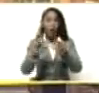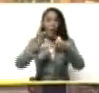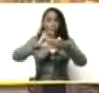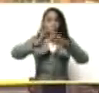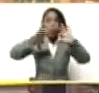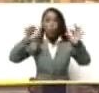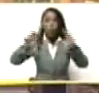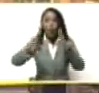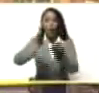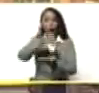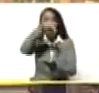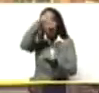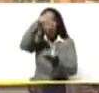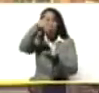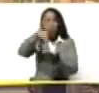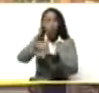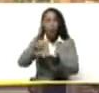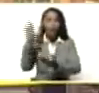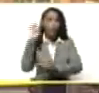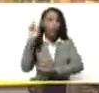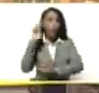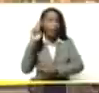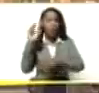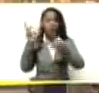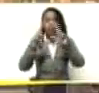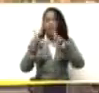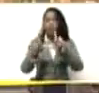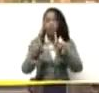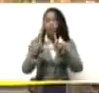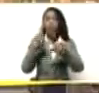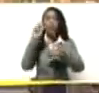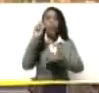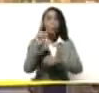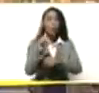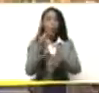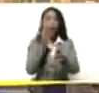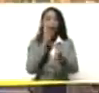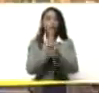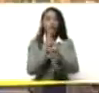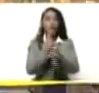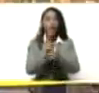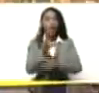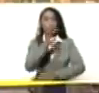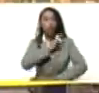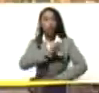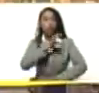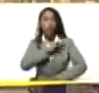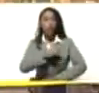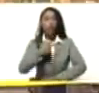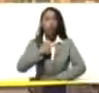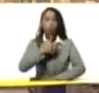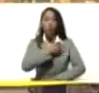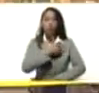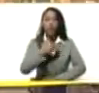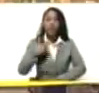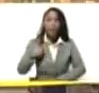luís josé marcano gobernador del anzoátegui miguel rodríguez gobernador